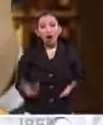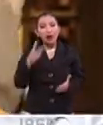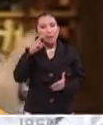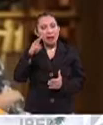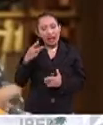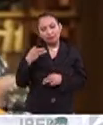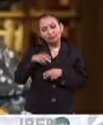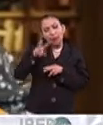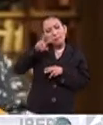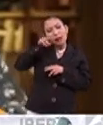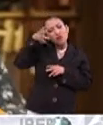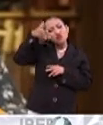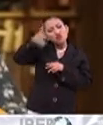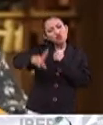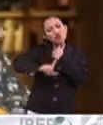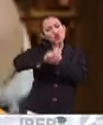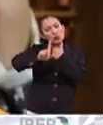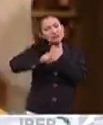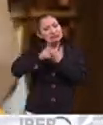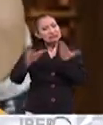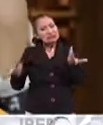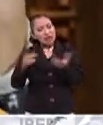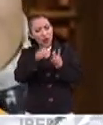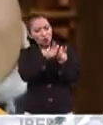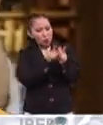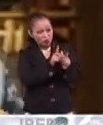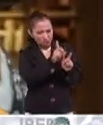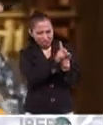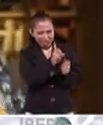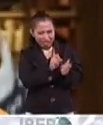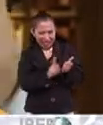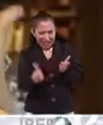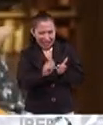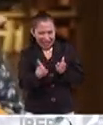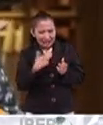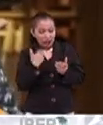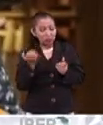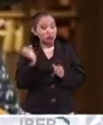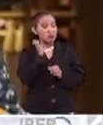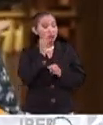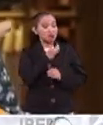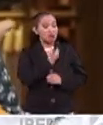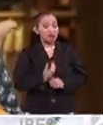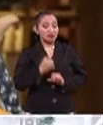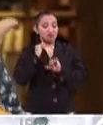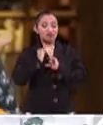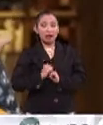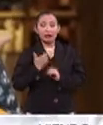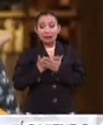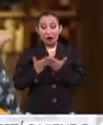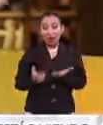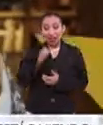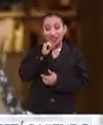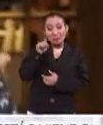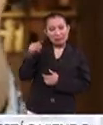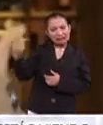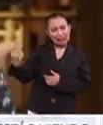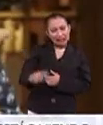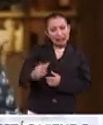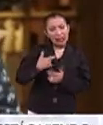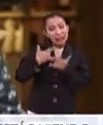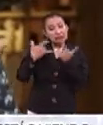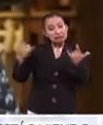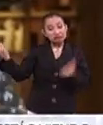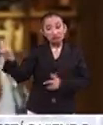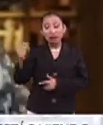enfrentamos un escenario adverso en tanto la derecha está en el poder está en el ejecutivo nos encontramos en la necesidad histórica